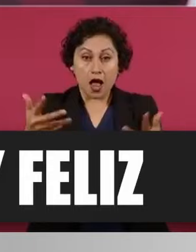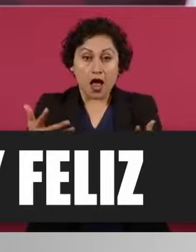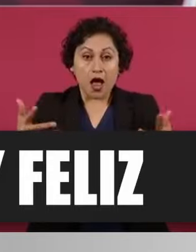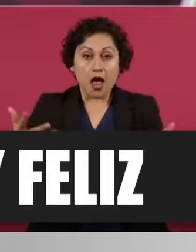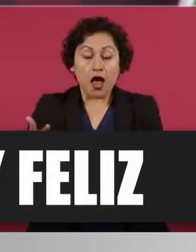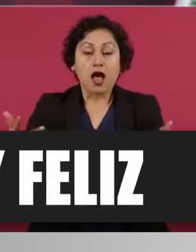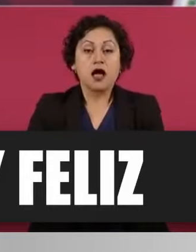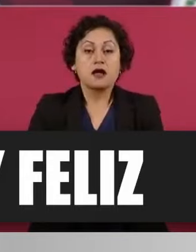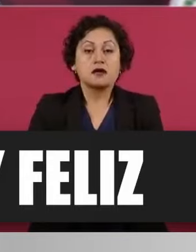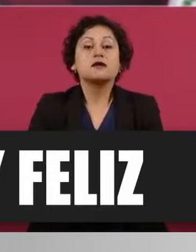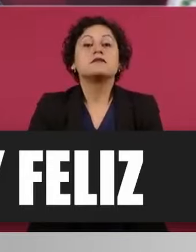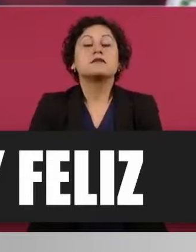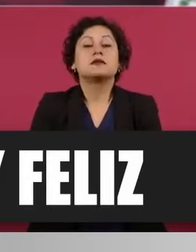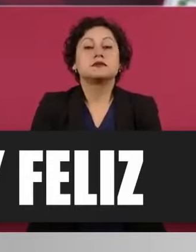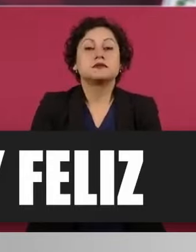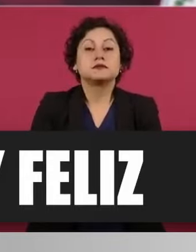se